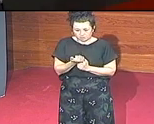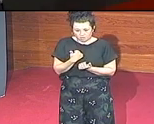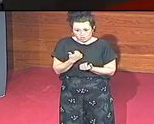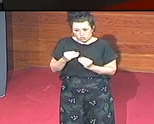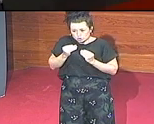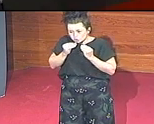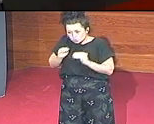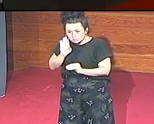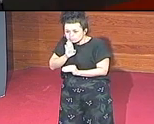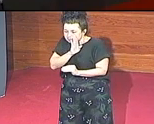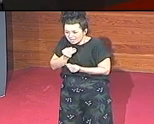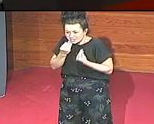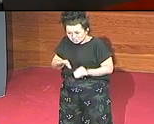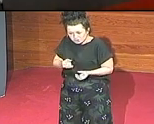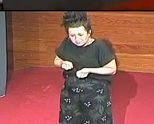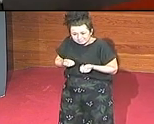historia